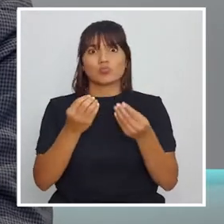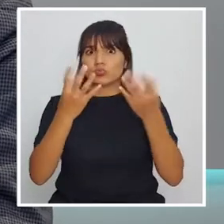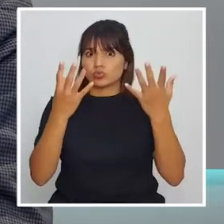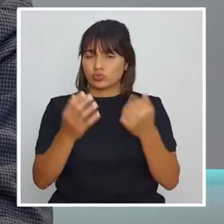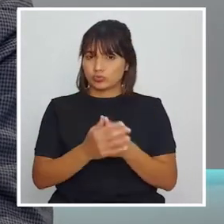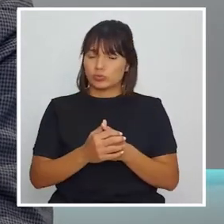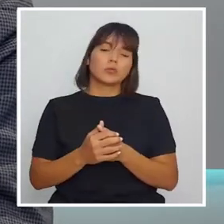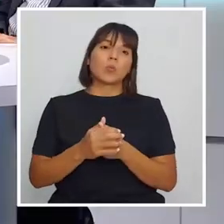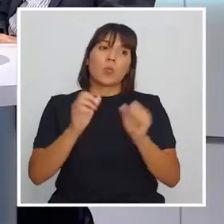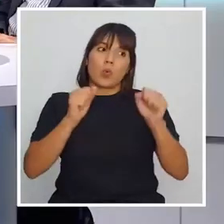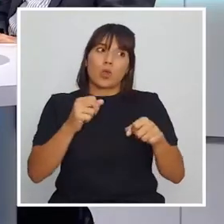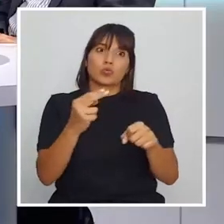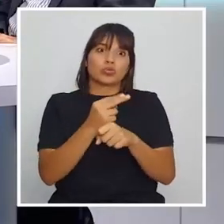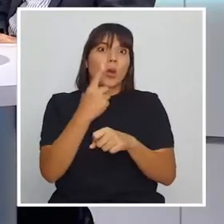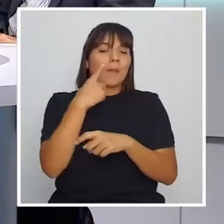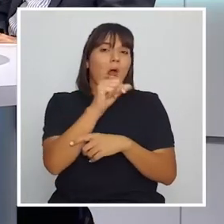Danilo,